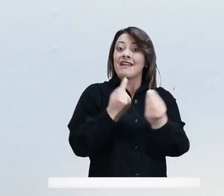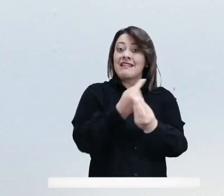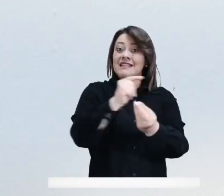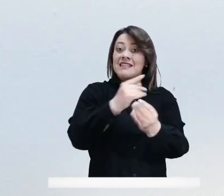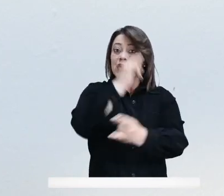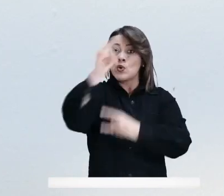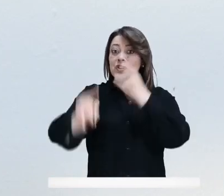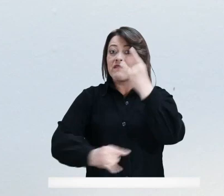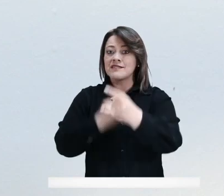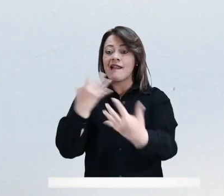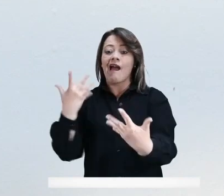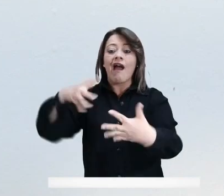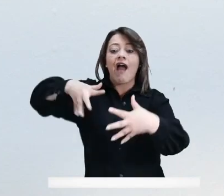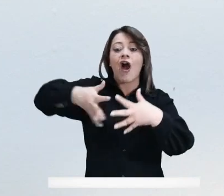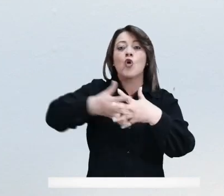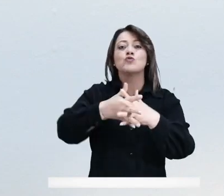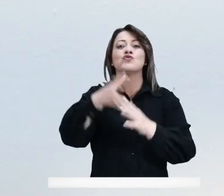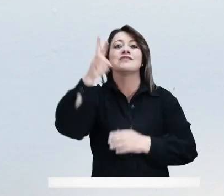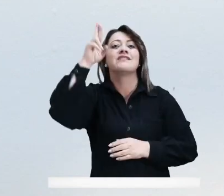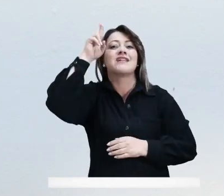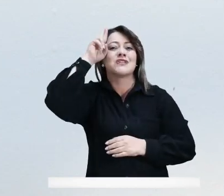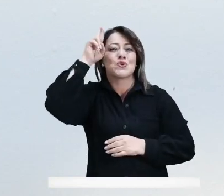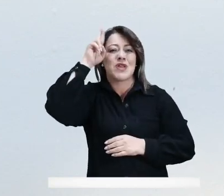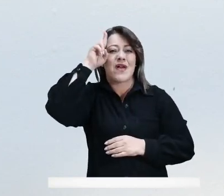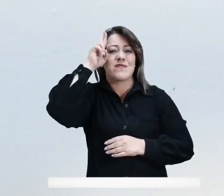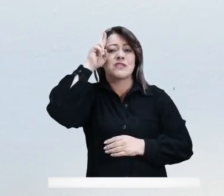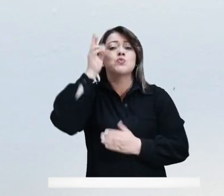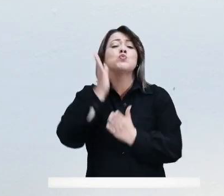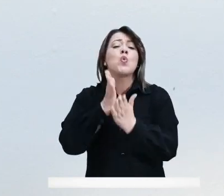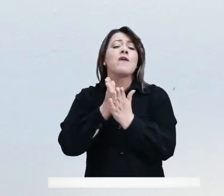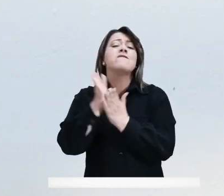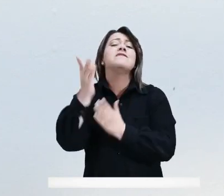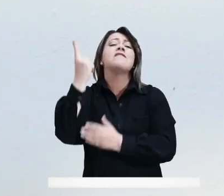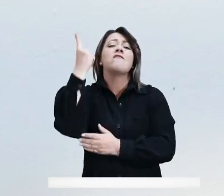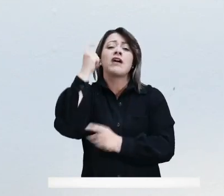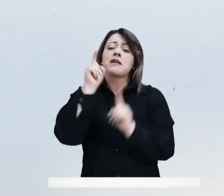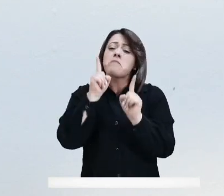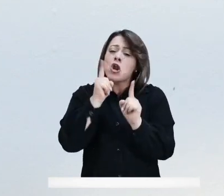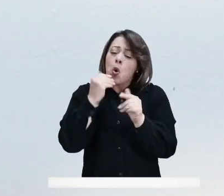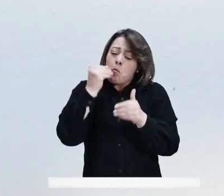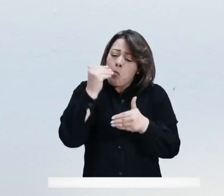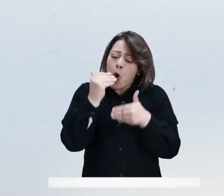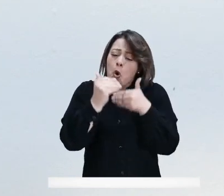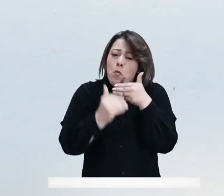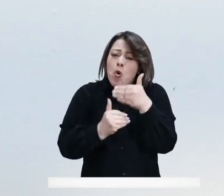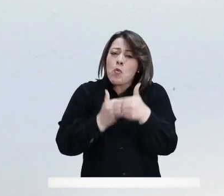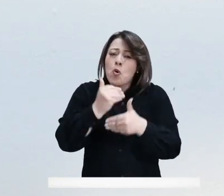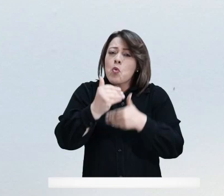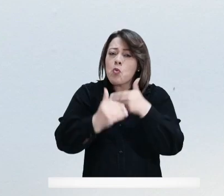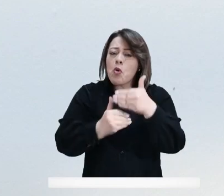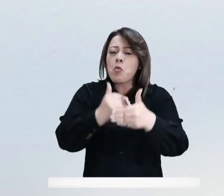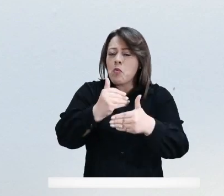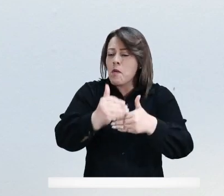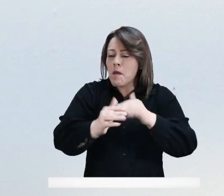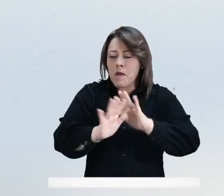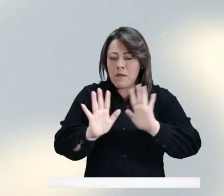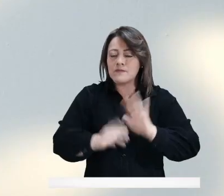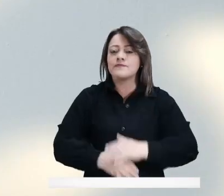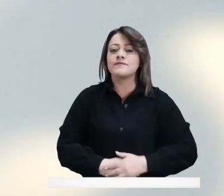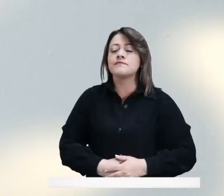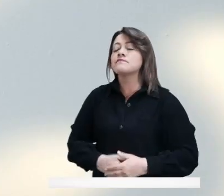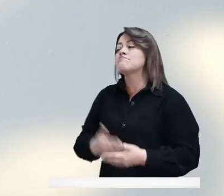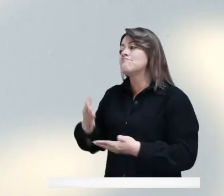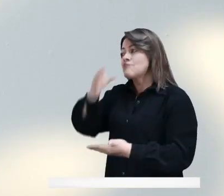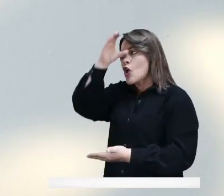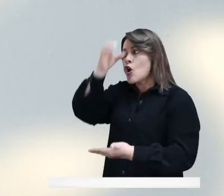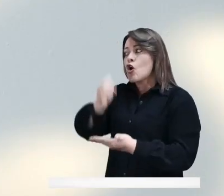universal, los ajustes razonables en los que estamos todavía con falencias, pero creo que avanzamos en el camino correcto. Concejal